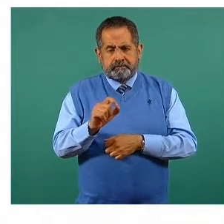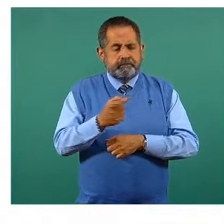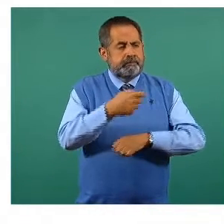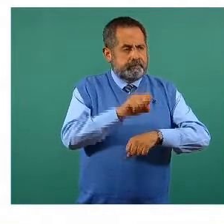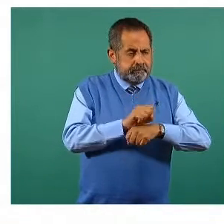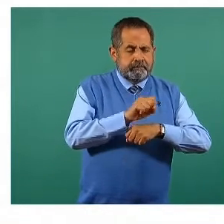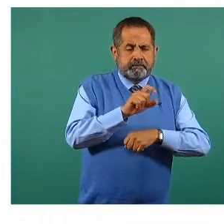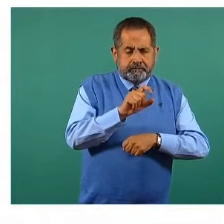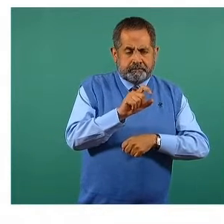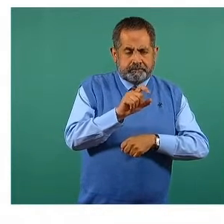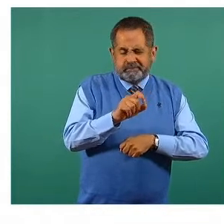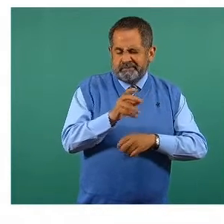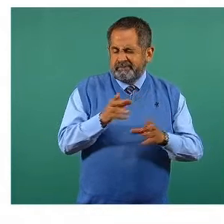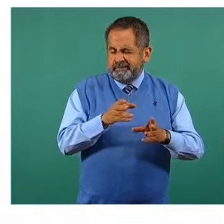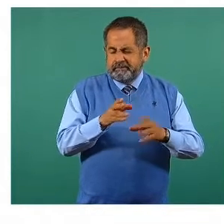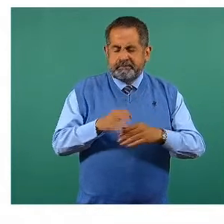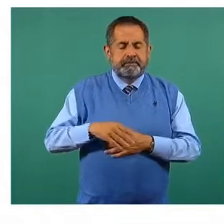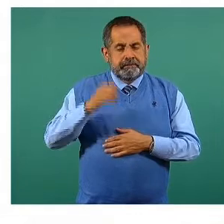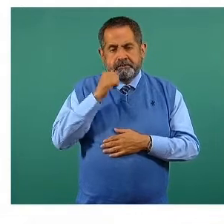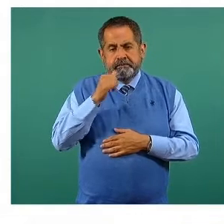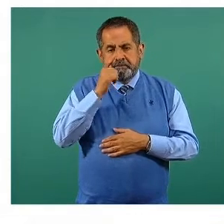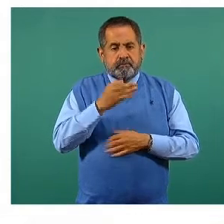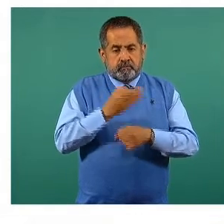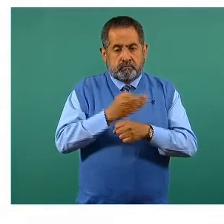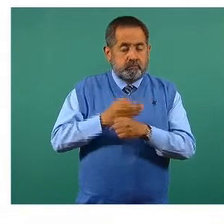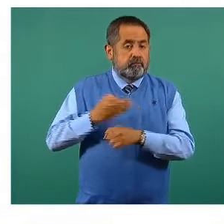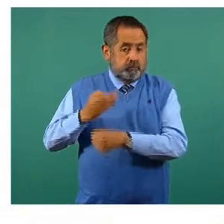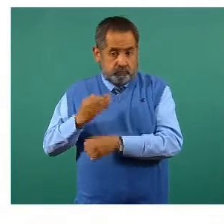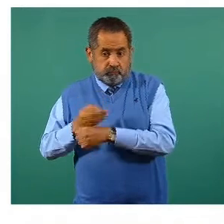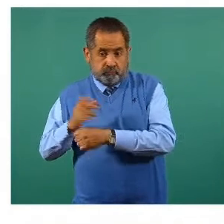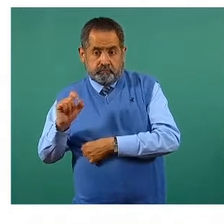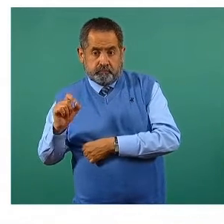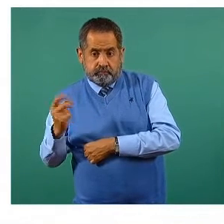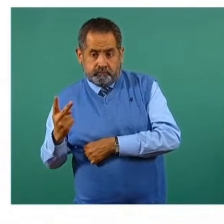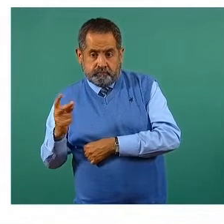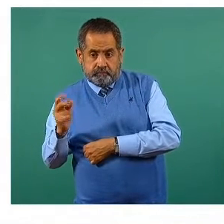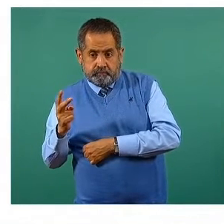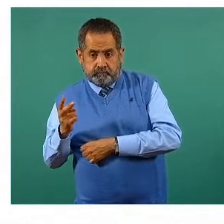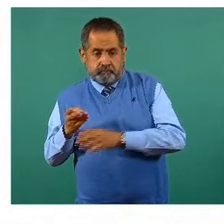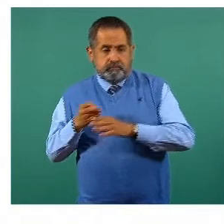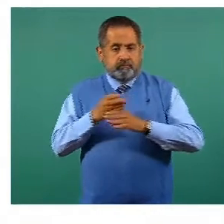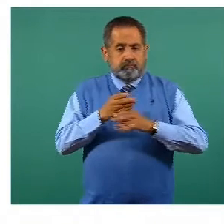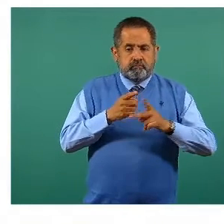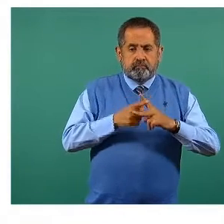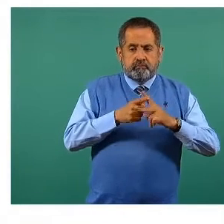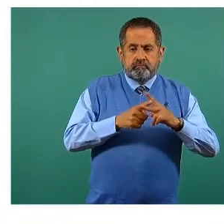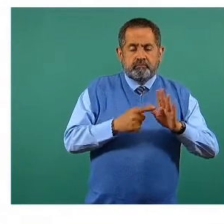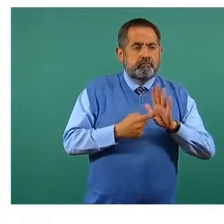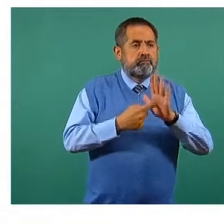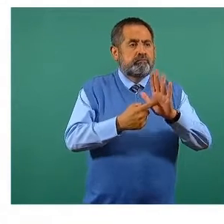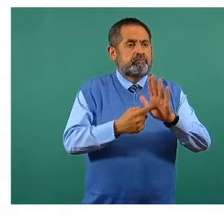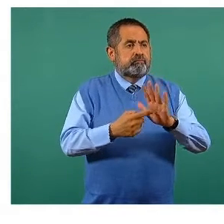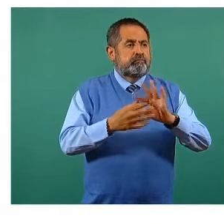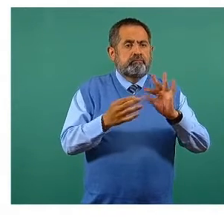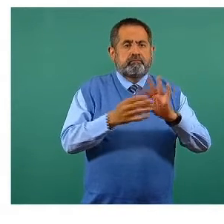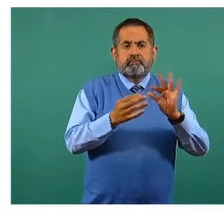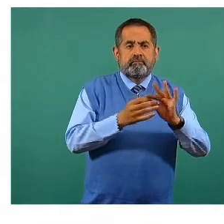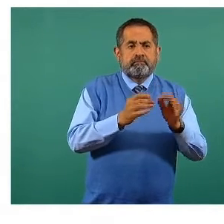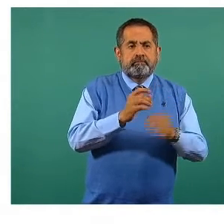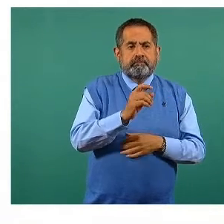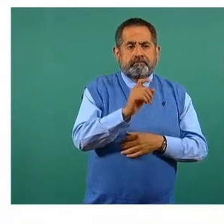siempre a la población, nos encontramos en la semana 22, pero ¿por qué no presentamos entonces lo que ocurre en la semana 21